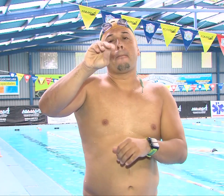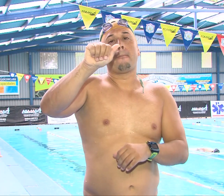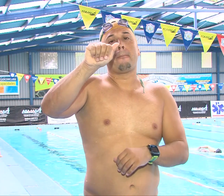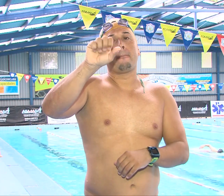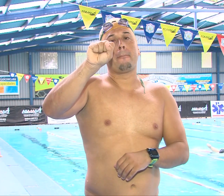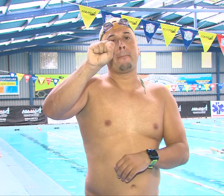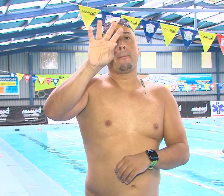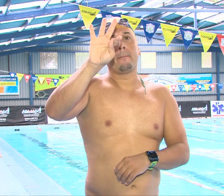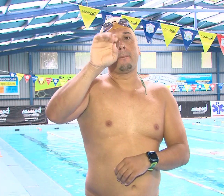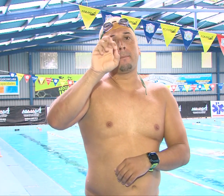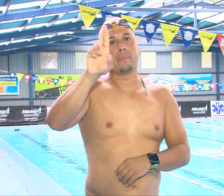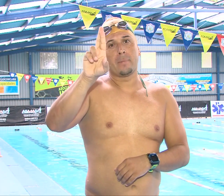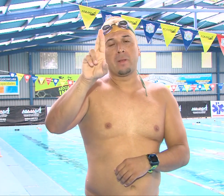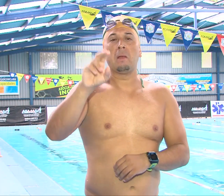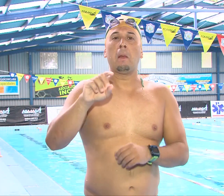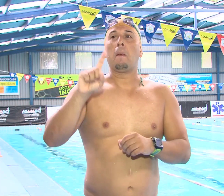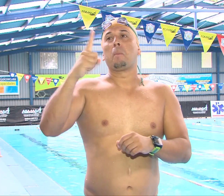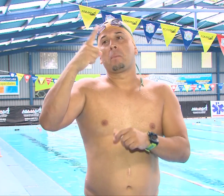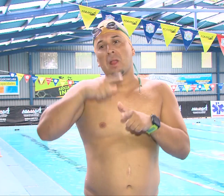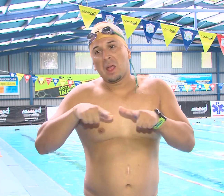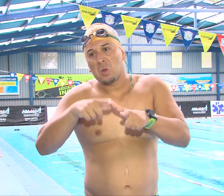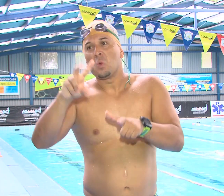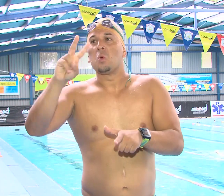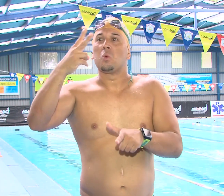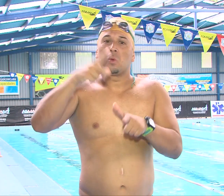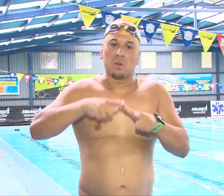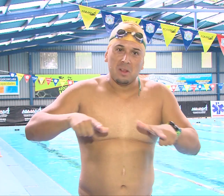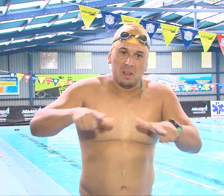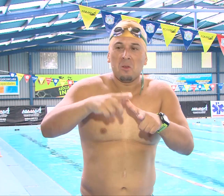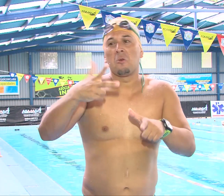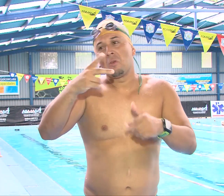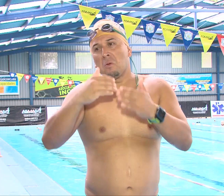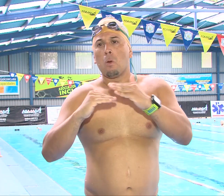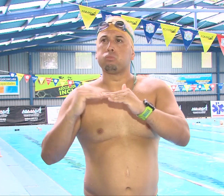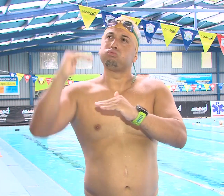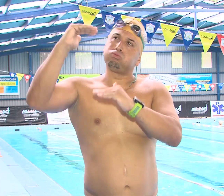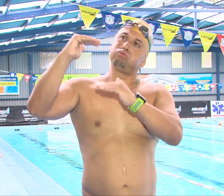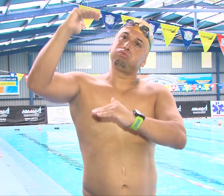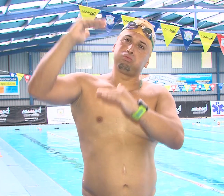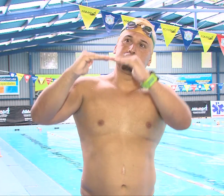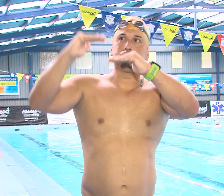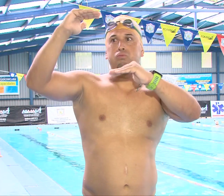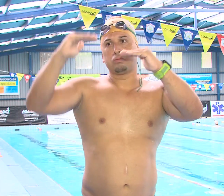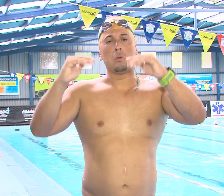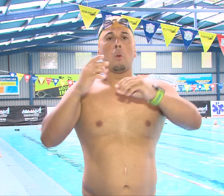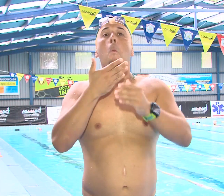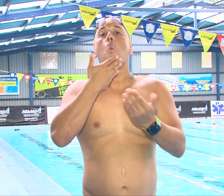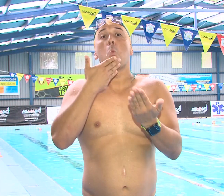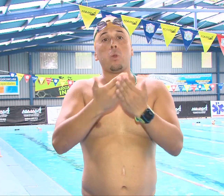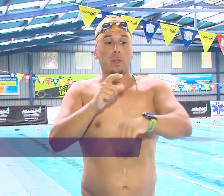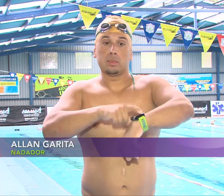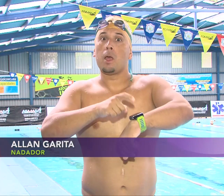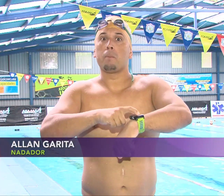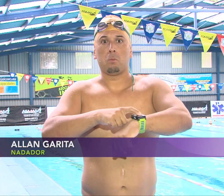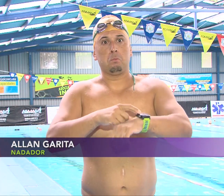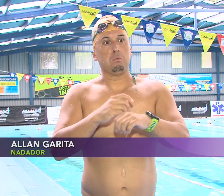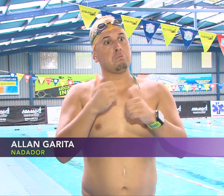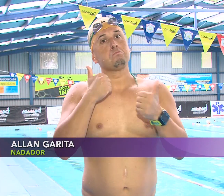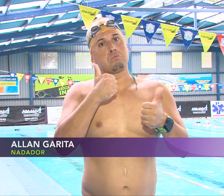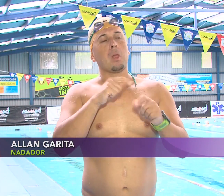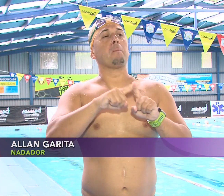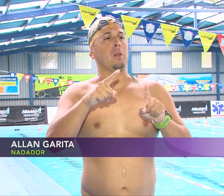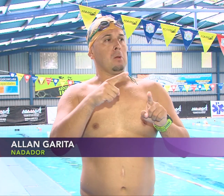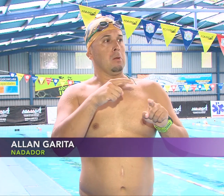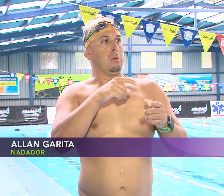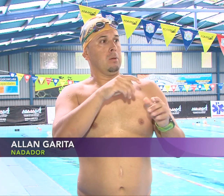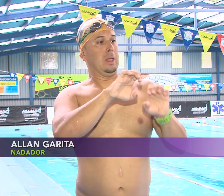Pues sí, anteriormente he ganado. Por ejemplo, a nivel máster, primer lugar, segundo lugar, en varias competencias, he tenido